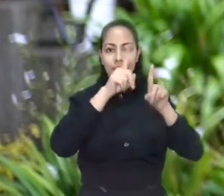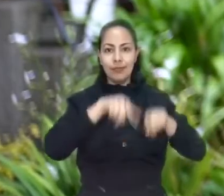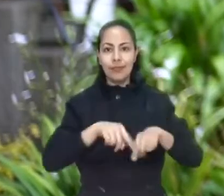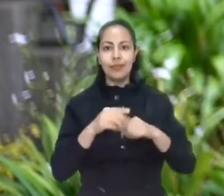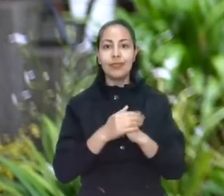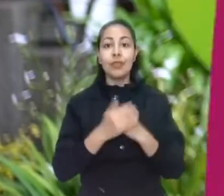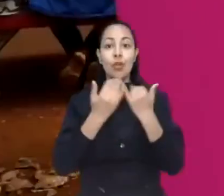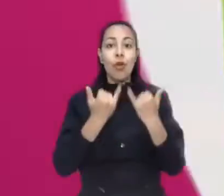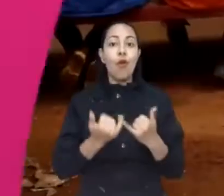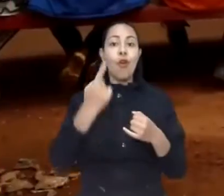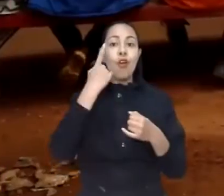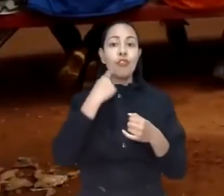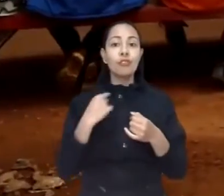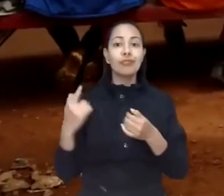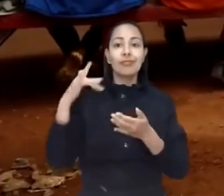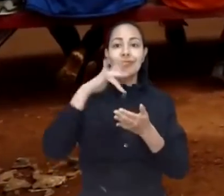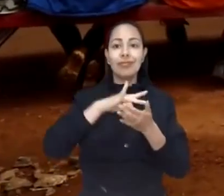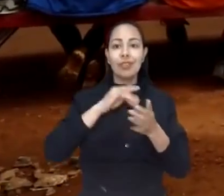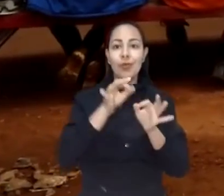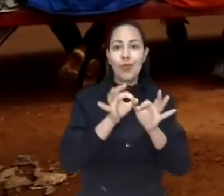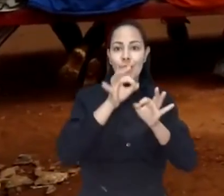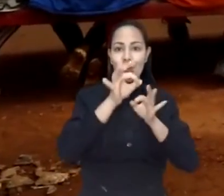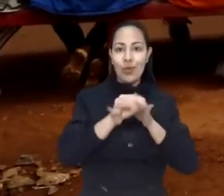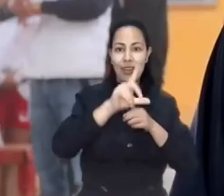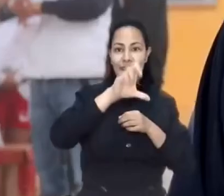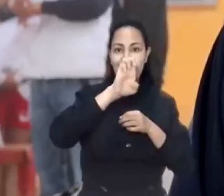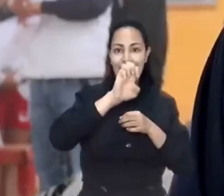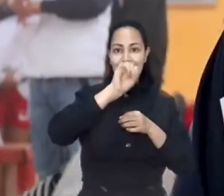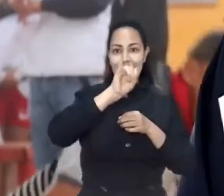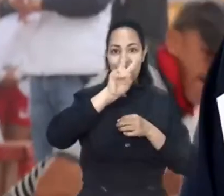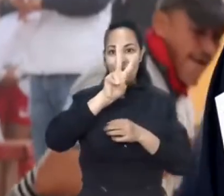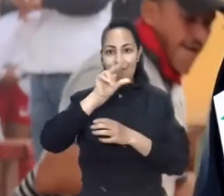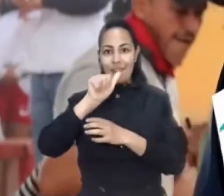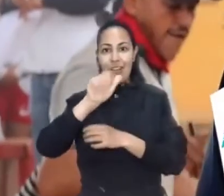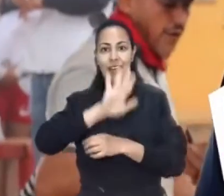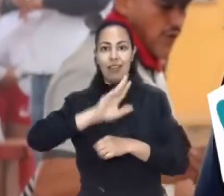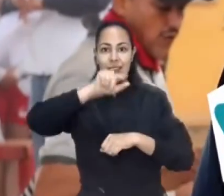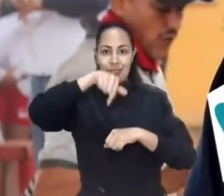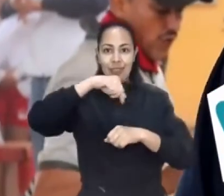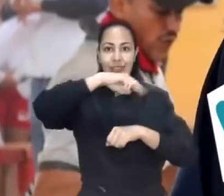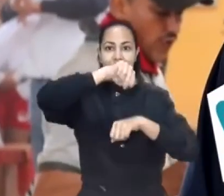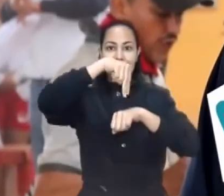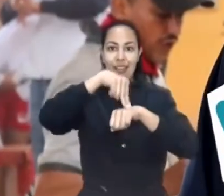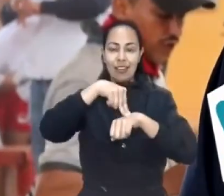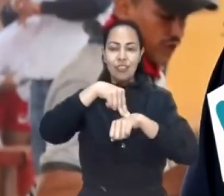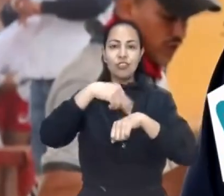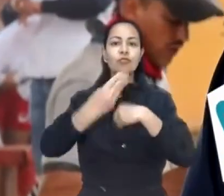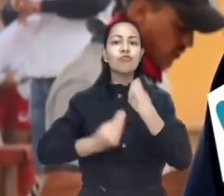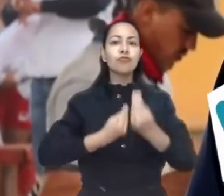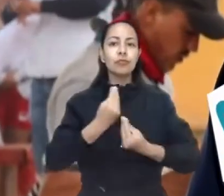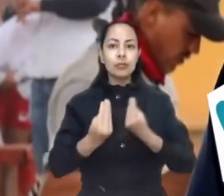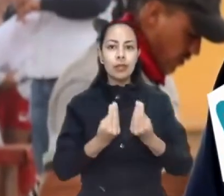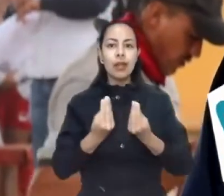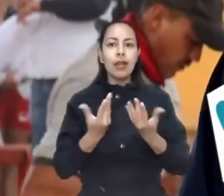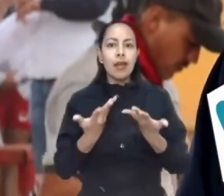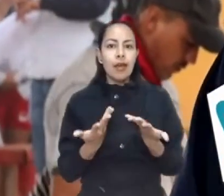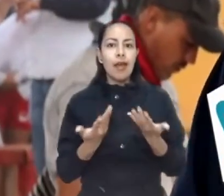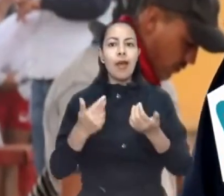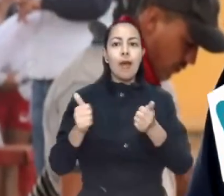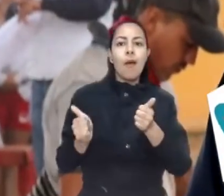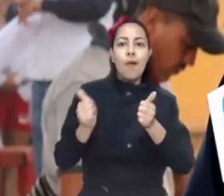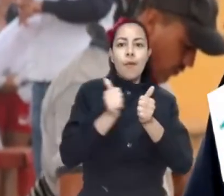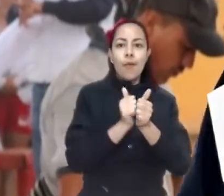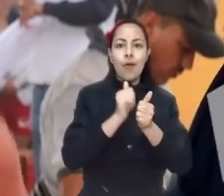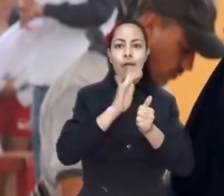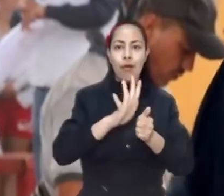El Jaqueto. Sí, el día de hoy nos encontramos en el municipio de Leyva, aquí en el departamento de Nariño. Estamos